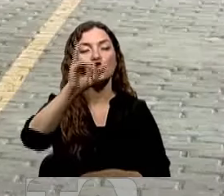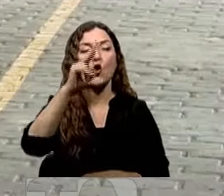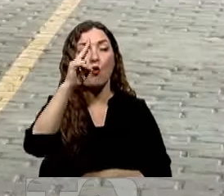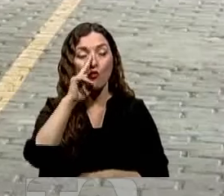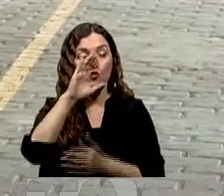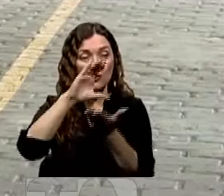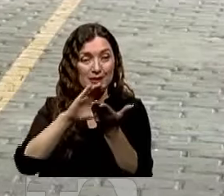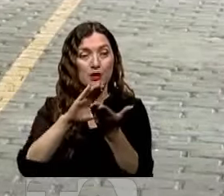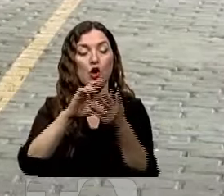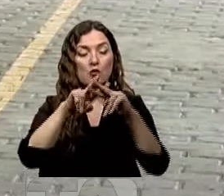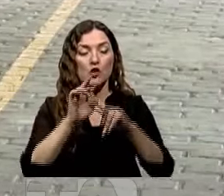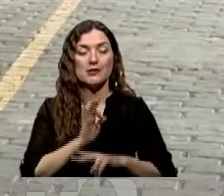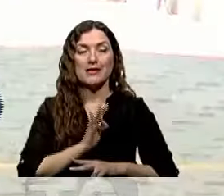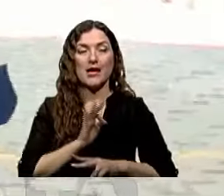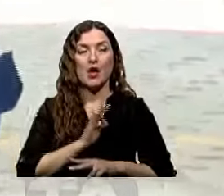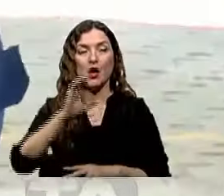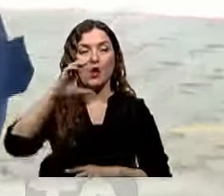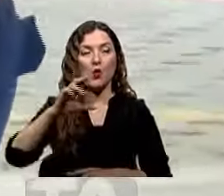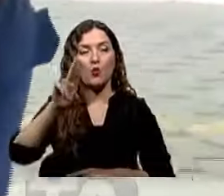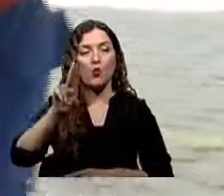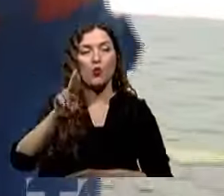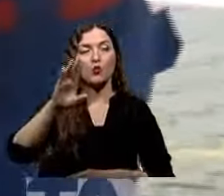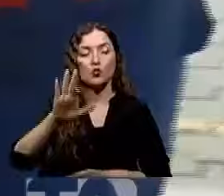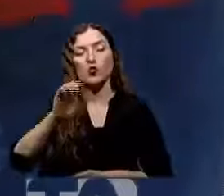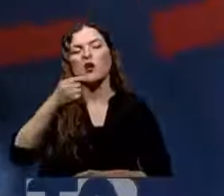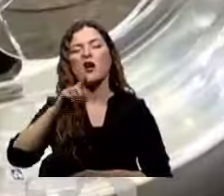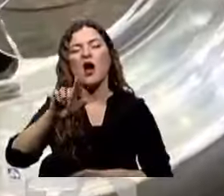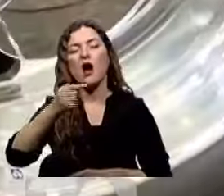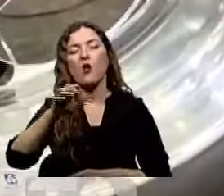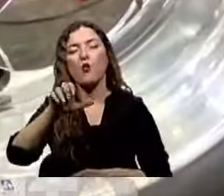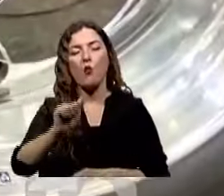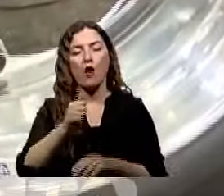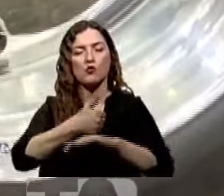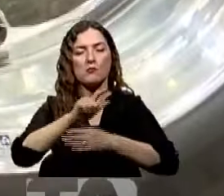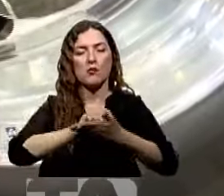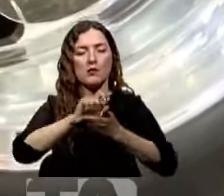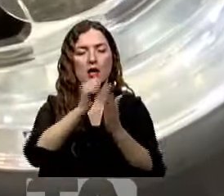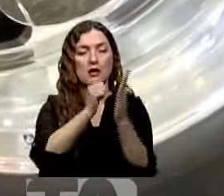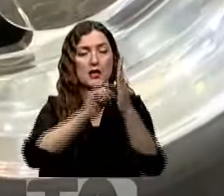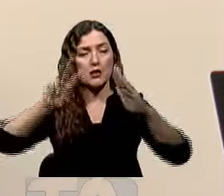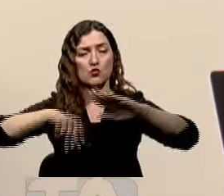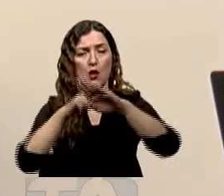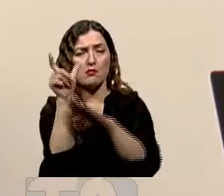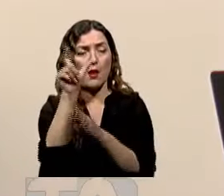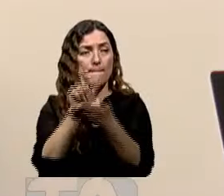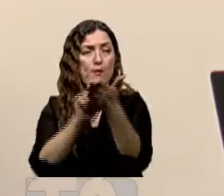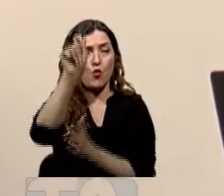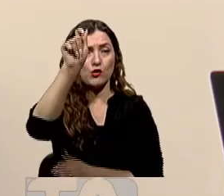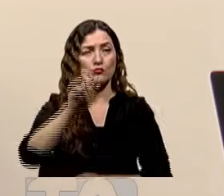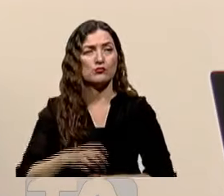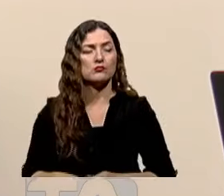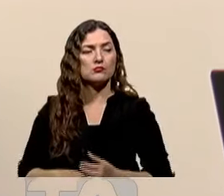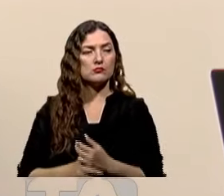Centro de Revisión Técnica Vehicular Cutuglagua cuenta con la autorización de operación de la Agencia Nacional de Tránsito. Logramos surtir todos